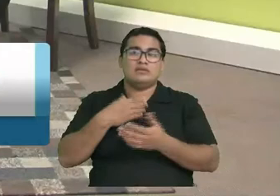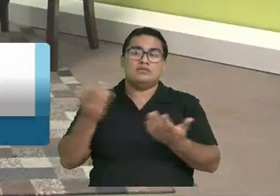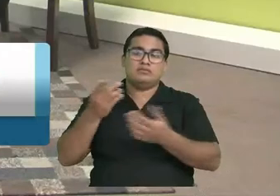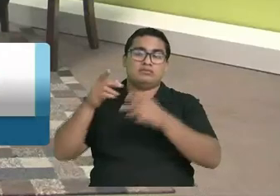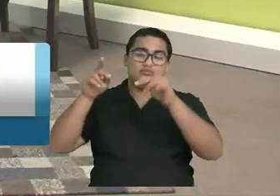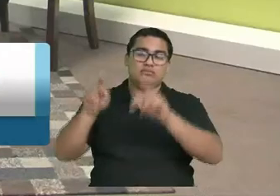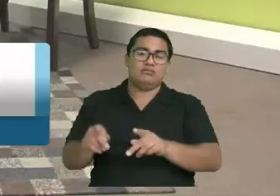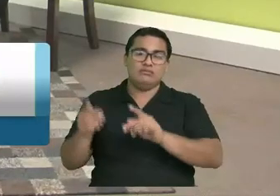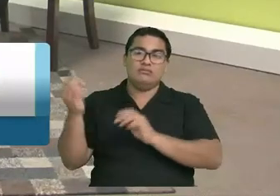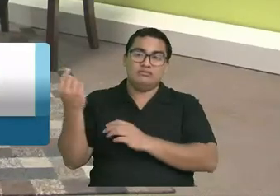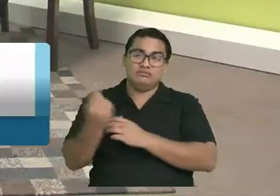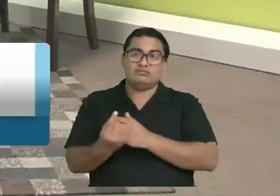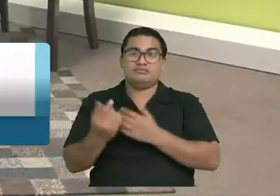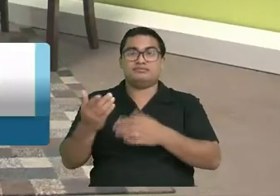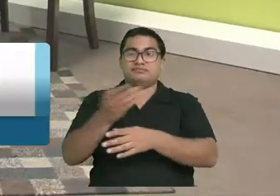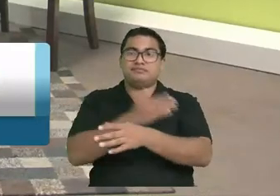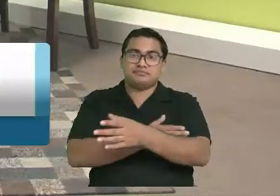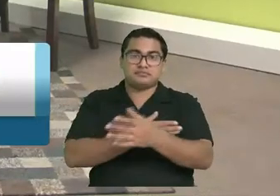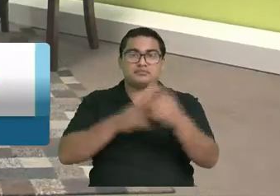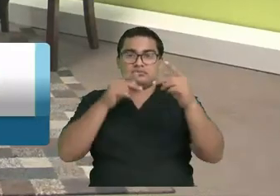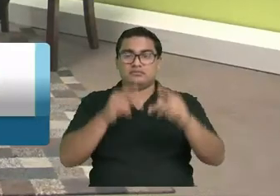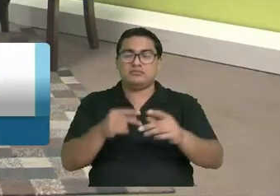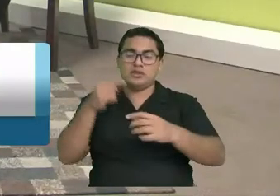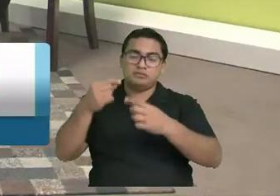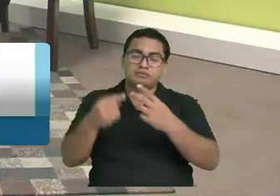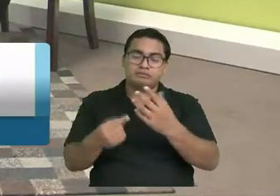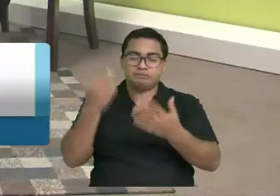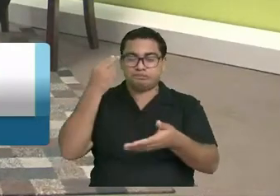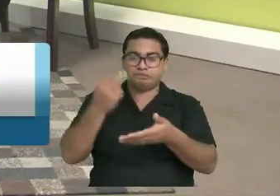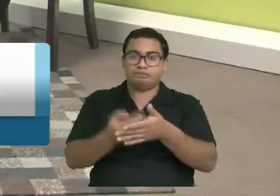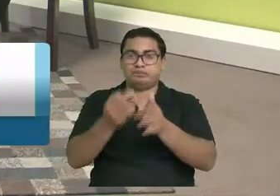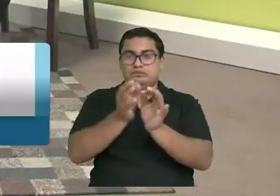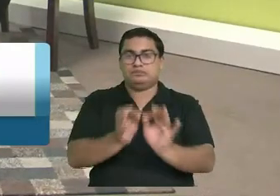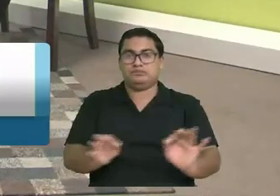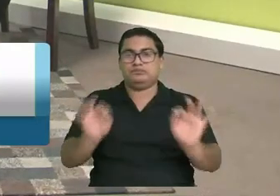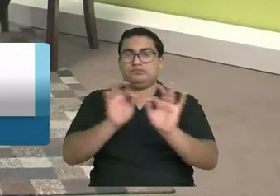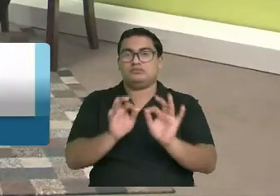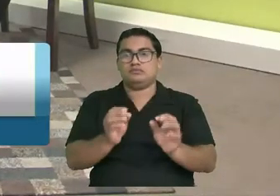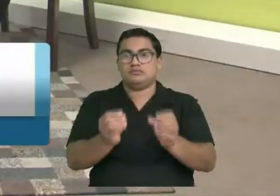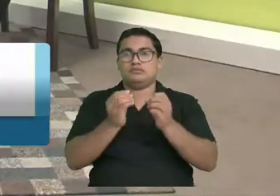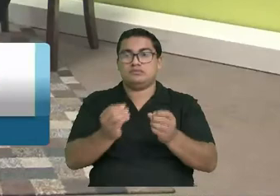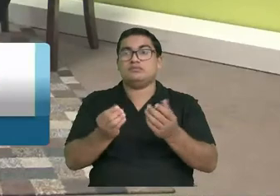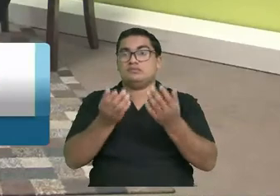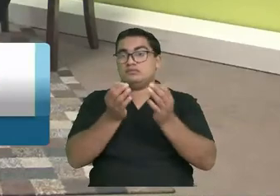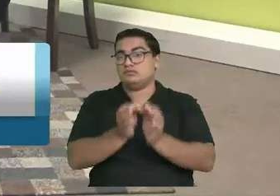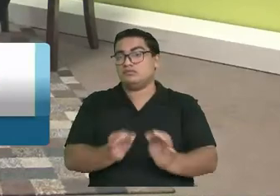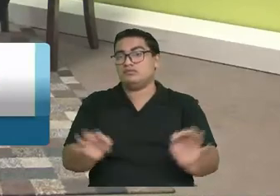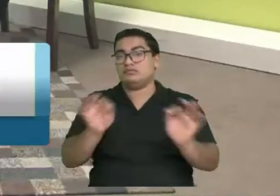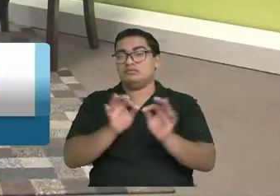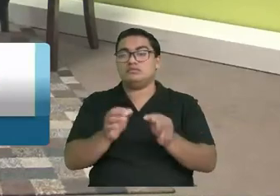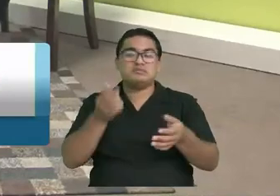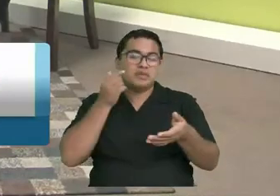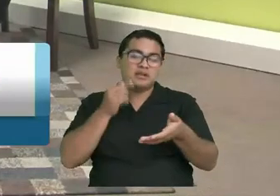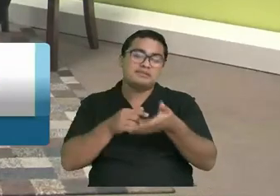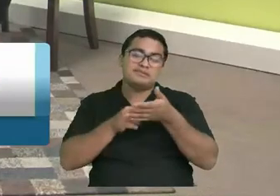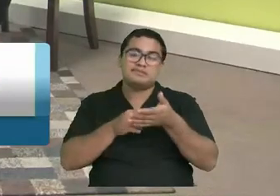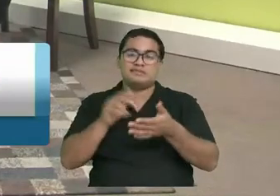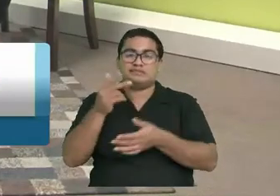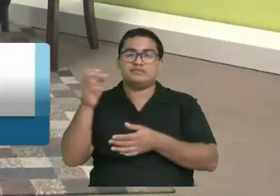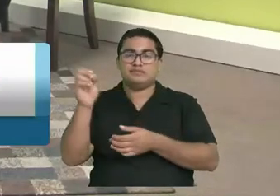del paciente. Recordemos que la historia clínica, pues, es la parte fundamental, es el pilar fundamental para el diagnóstico.